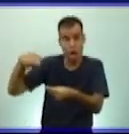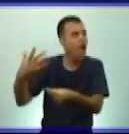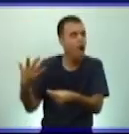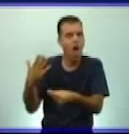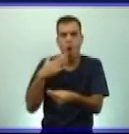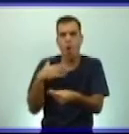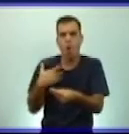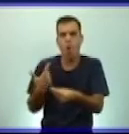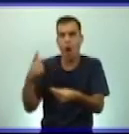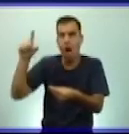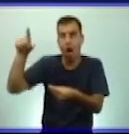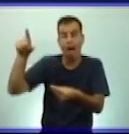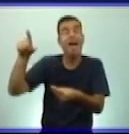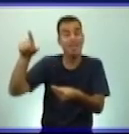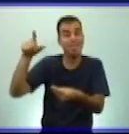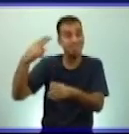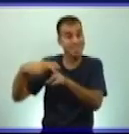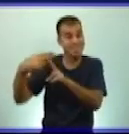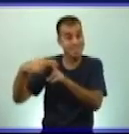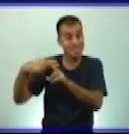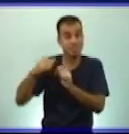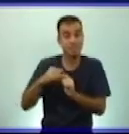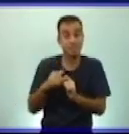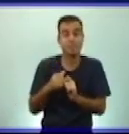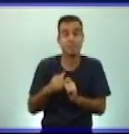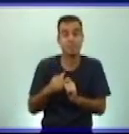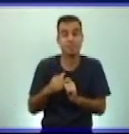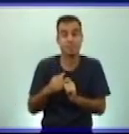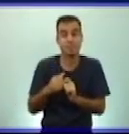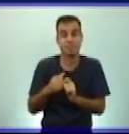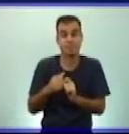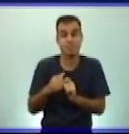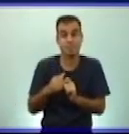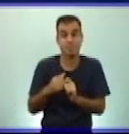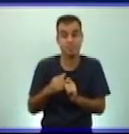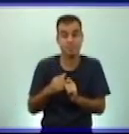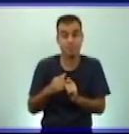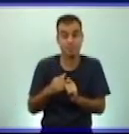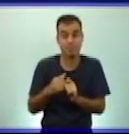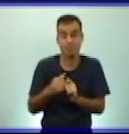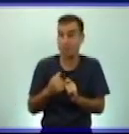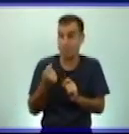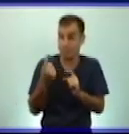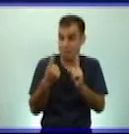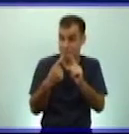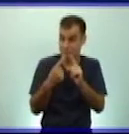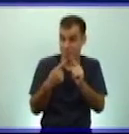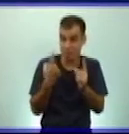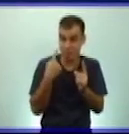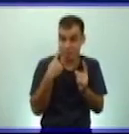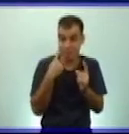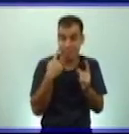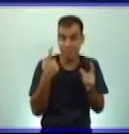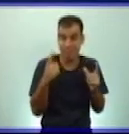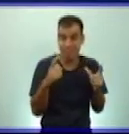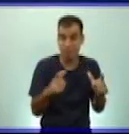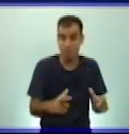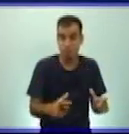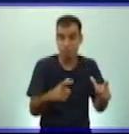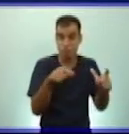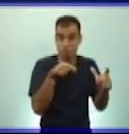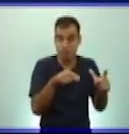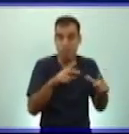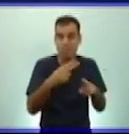vía? Muy bien, en el caso de el primero que ven en pantalla, está relacionado con